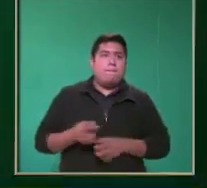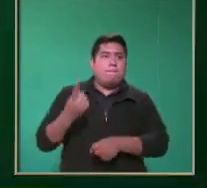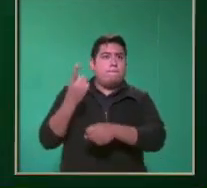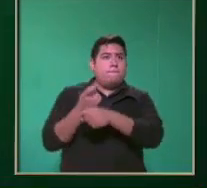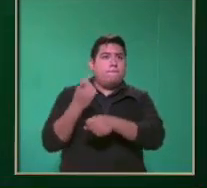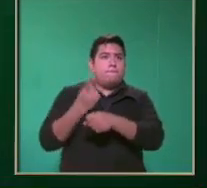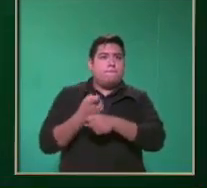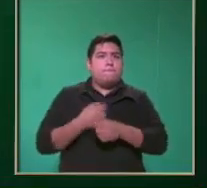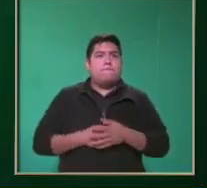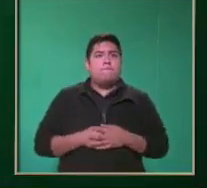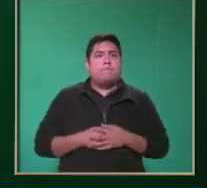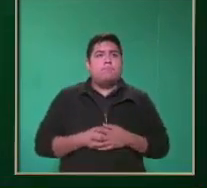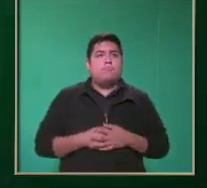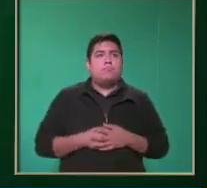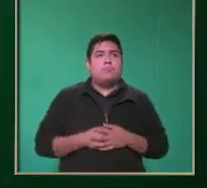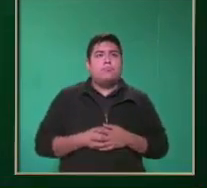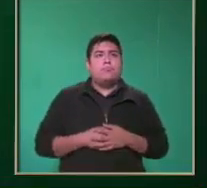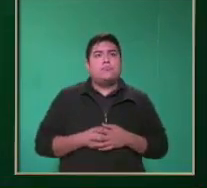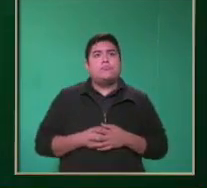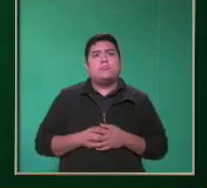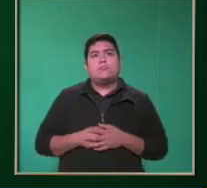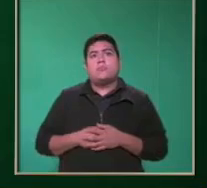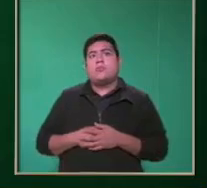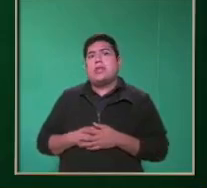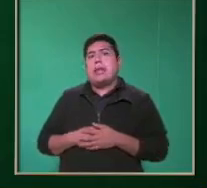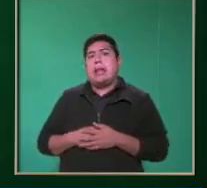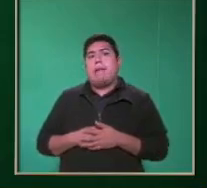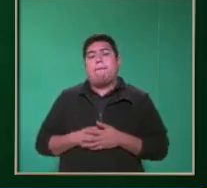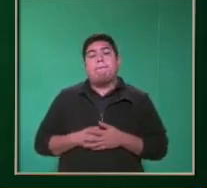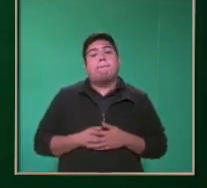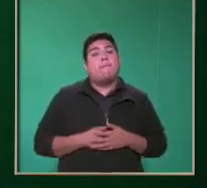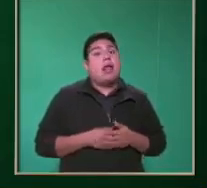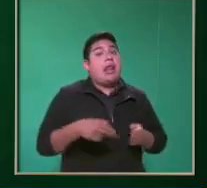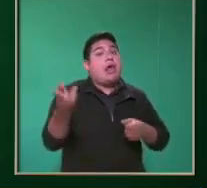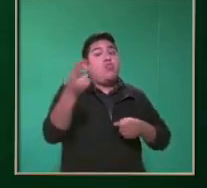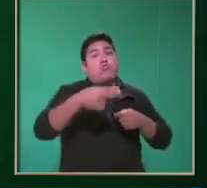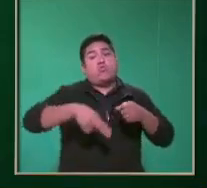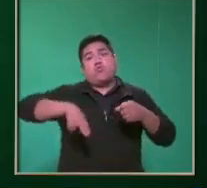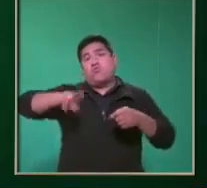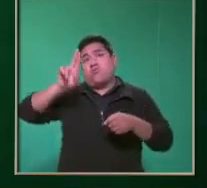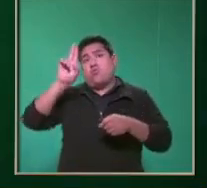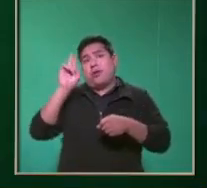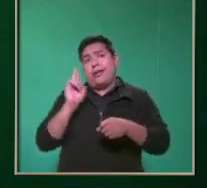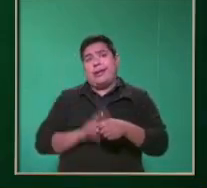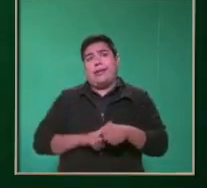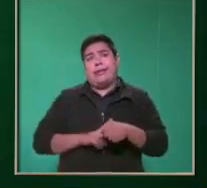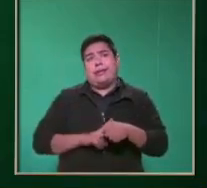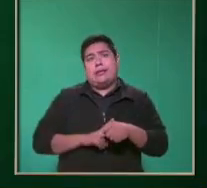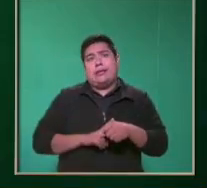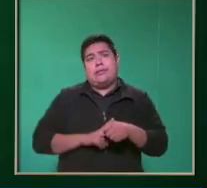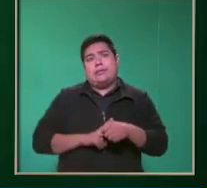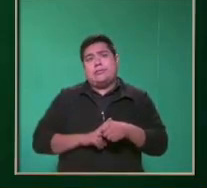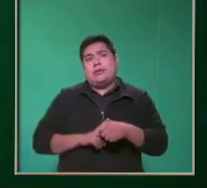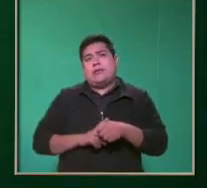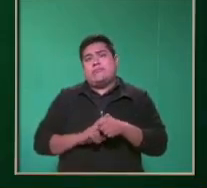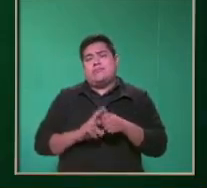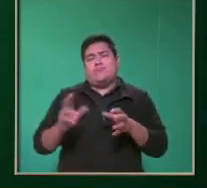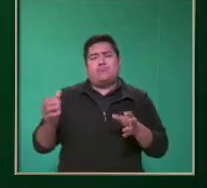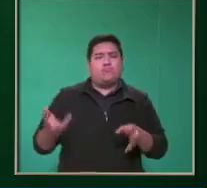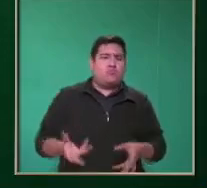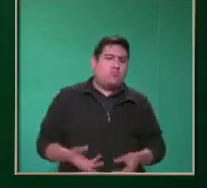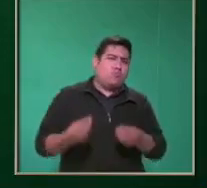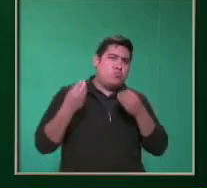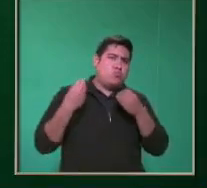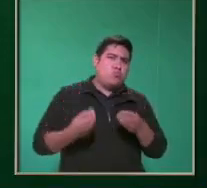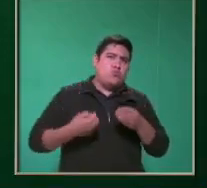en pantalla, la sobreexplotación de recursos naturales. Esto siempre será un